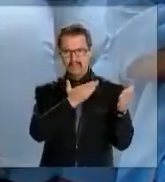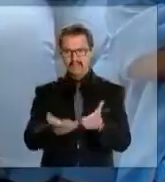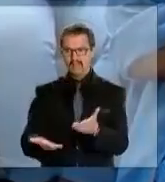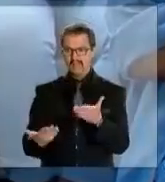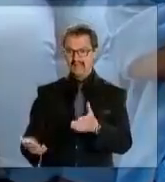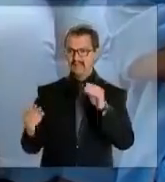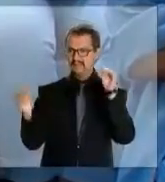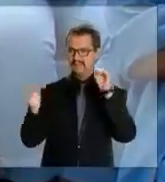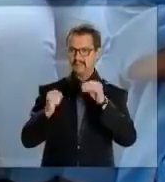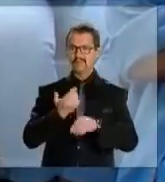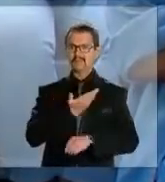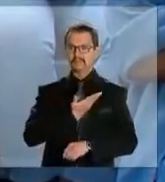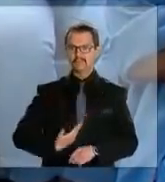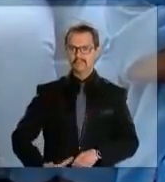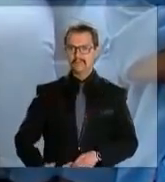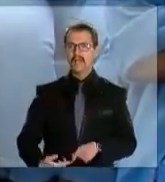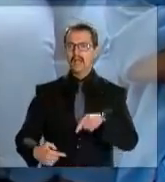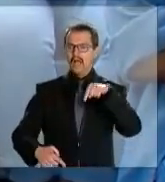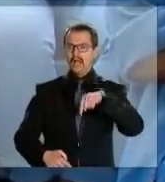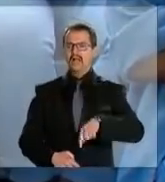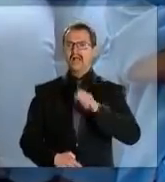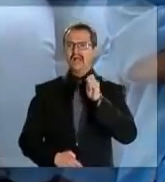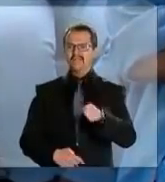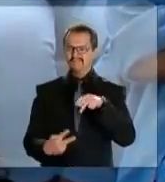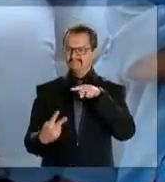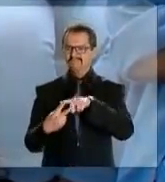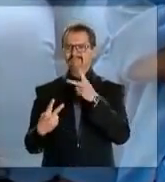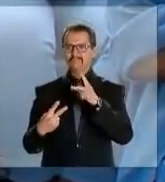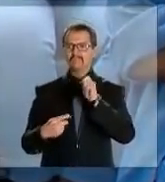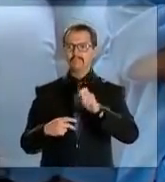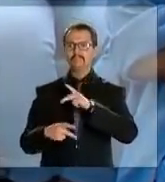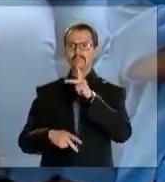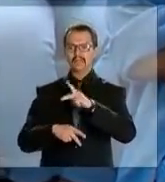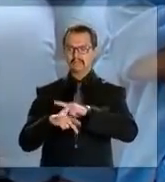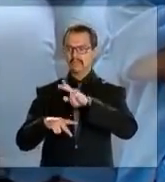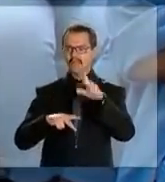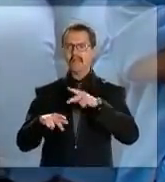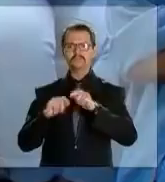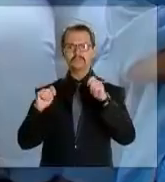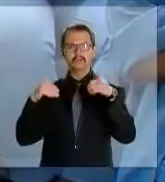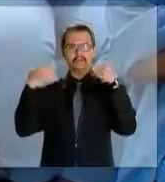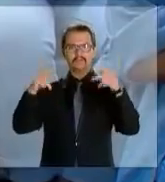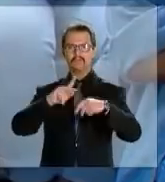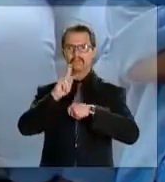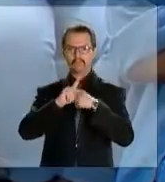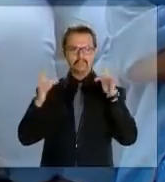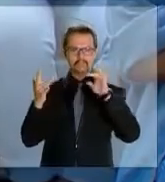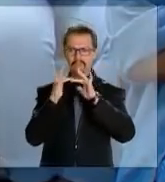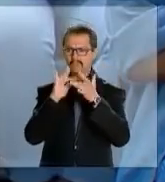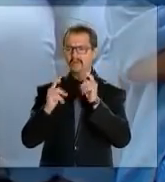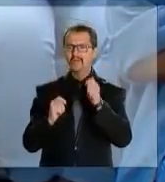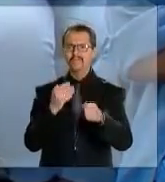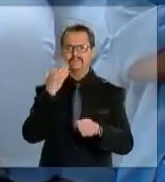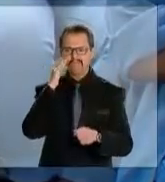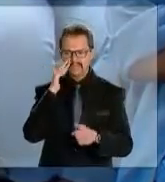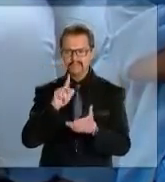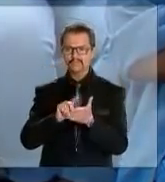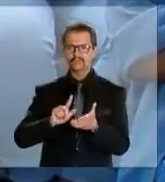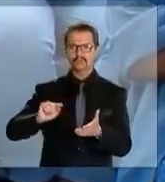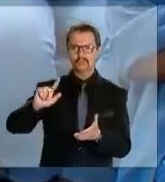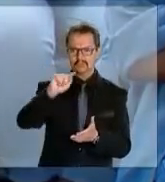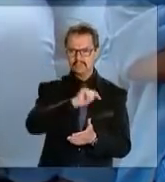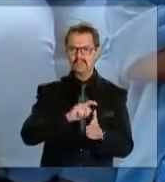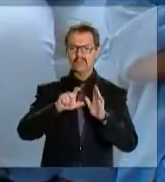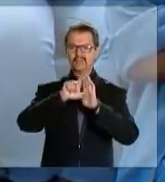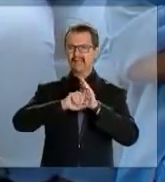transmitido a todo el país y a todo el mundo a través de múltiples plataformas de internet y redes sociales así como de un amplio número de radiodifusoras